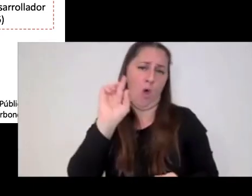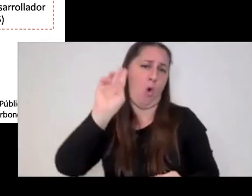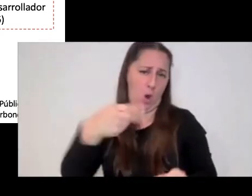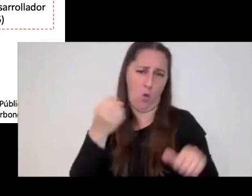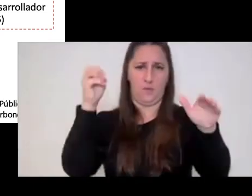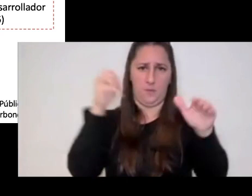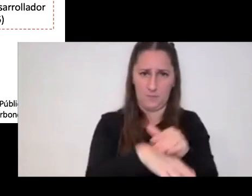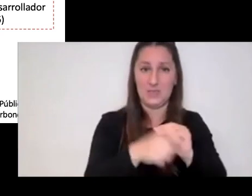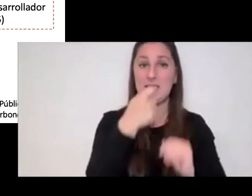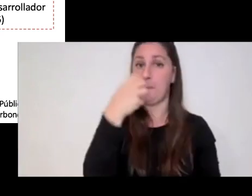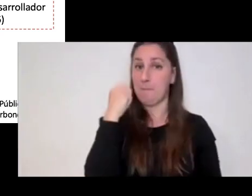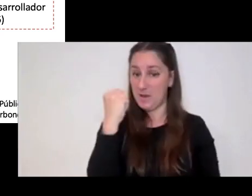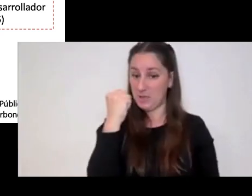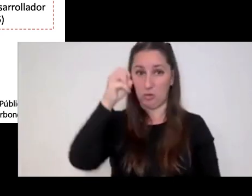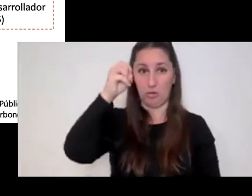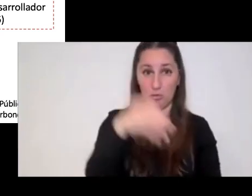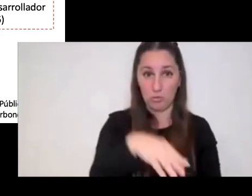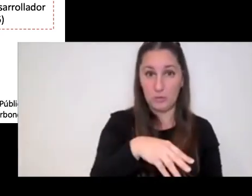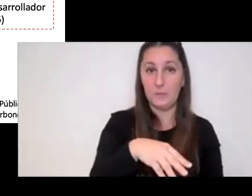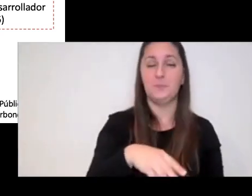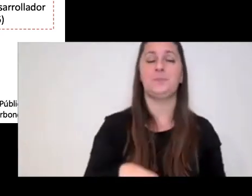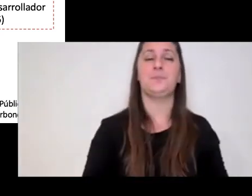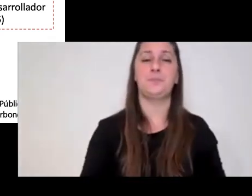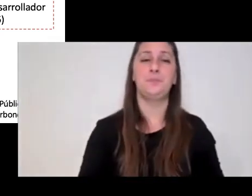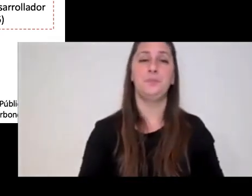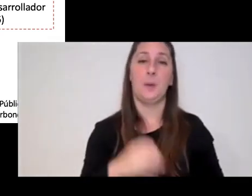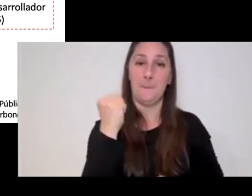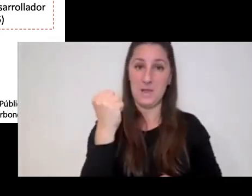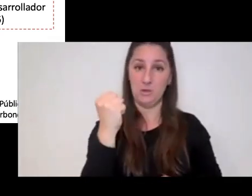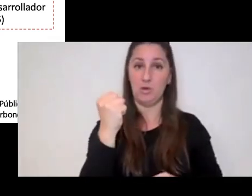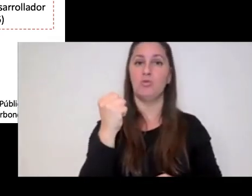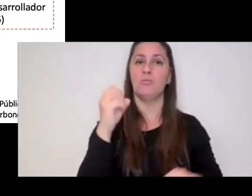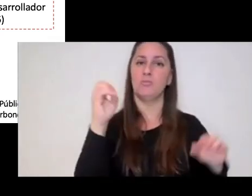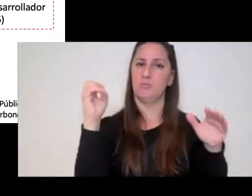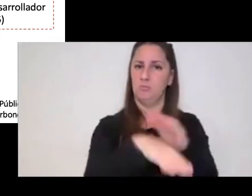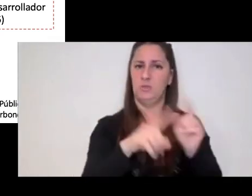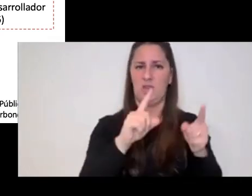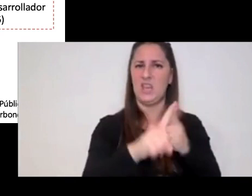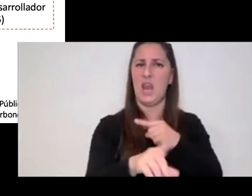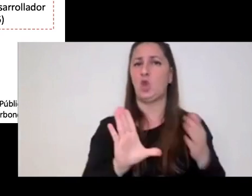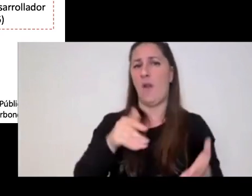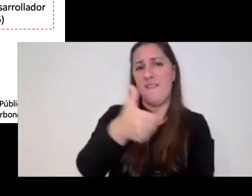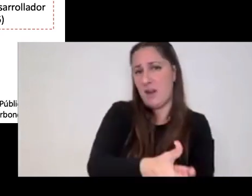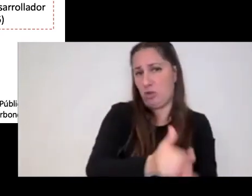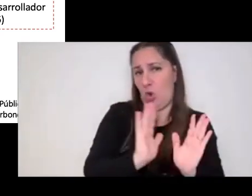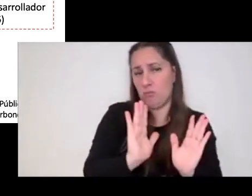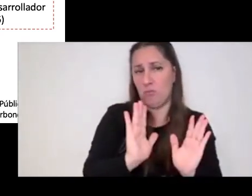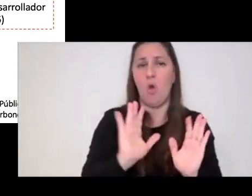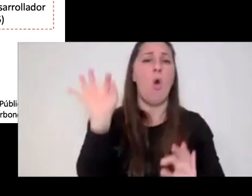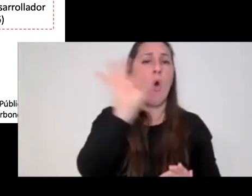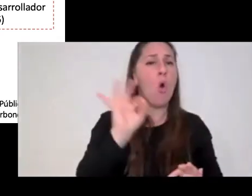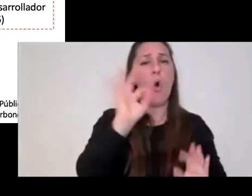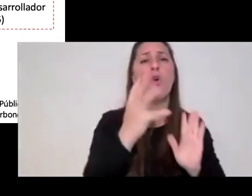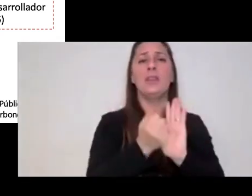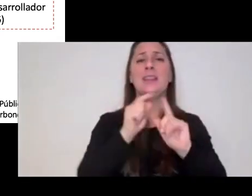pesos, puedo dar los pesos y colocarlos directamente en la inversión que voy a realizar, o puedo adquirir títulos públicos y